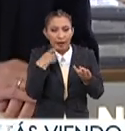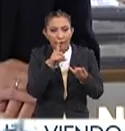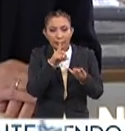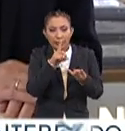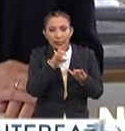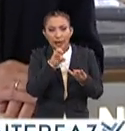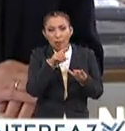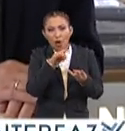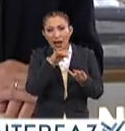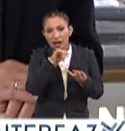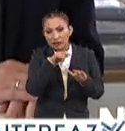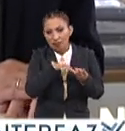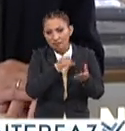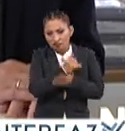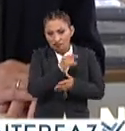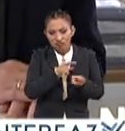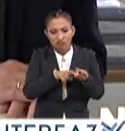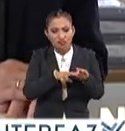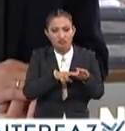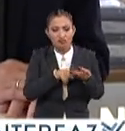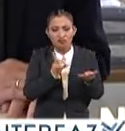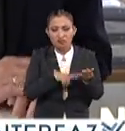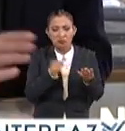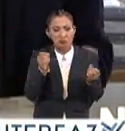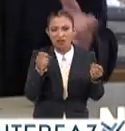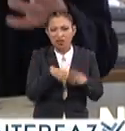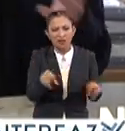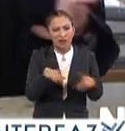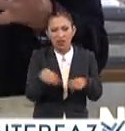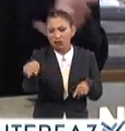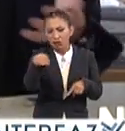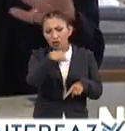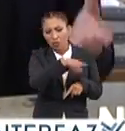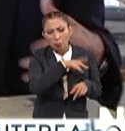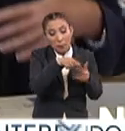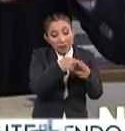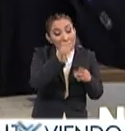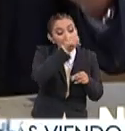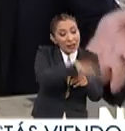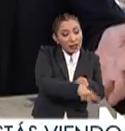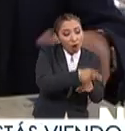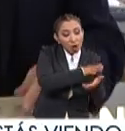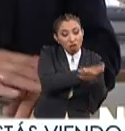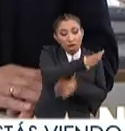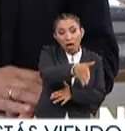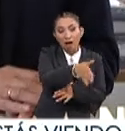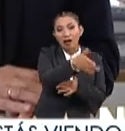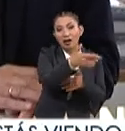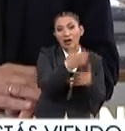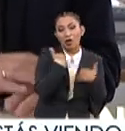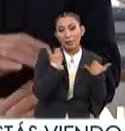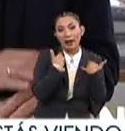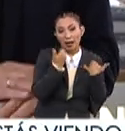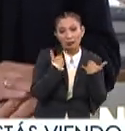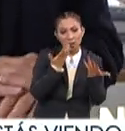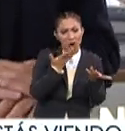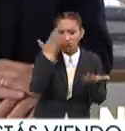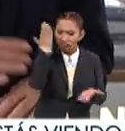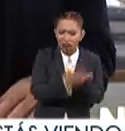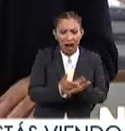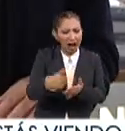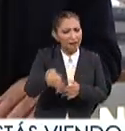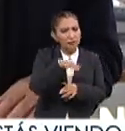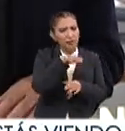democracia misma, como, en fin, muchos tienen un poco origen en esta irrupción de pronto de la juventud en